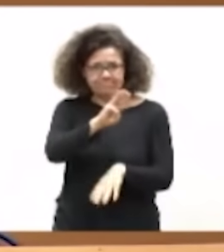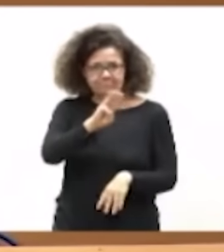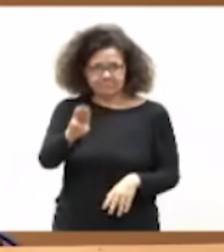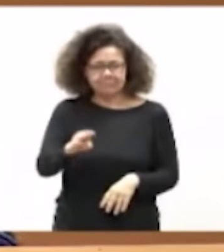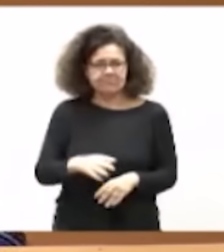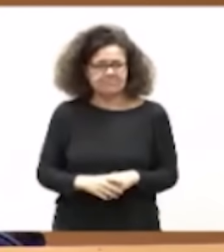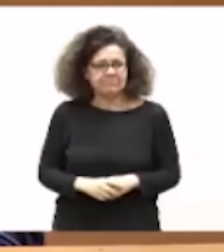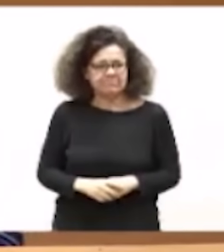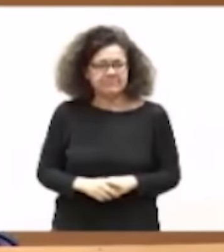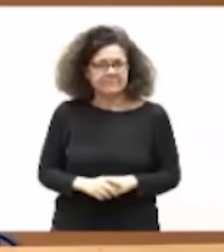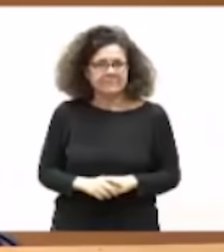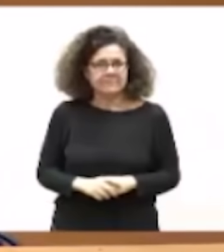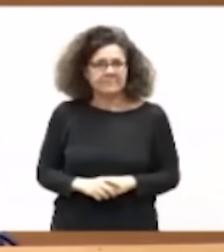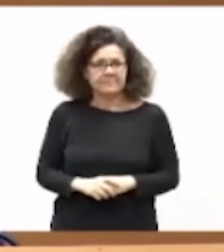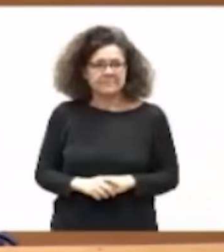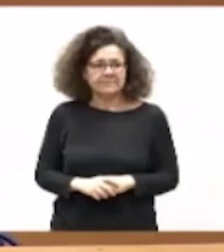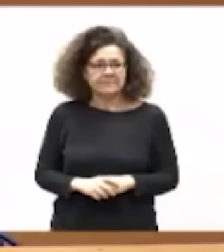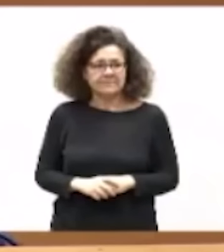Señoría.